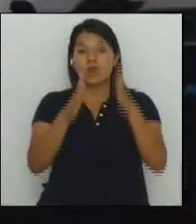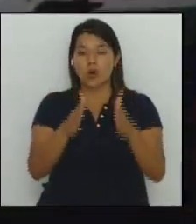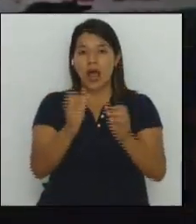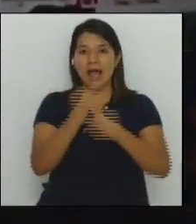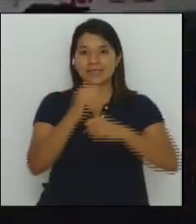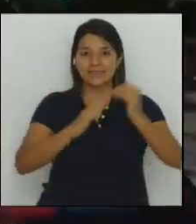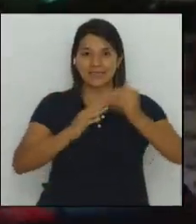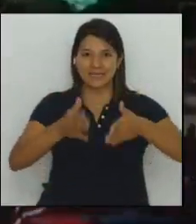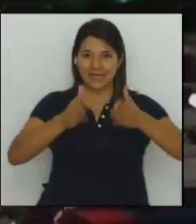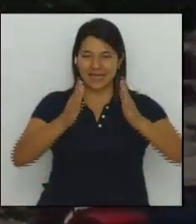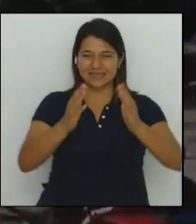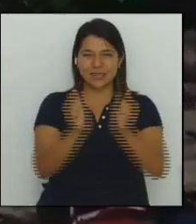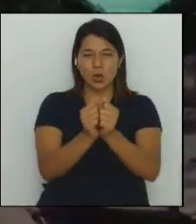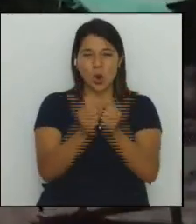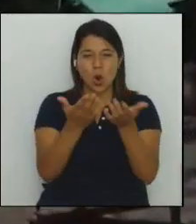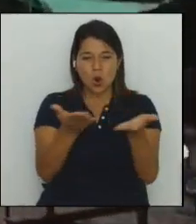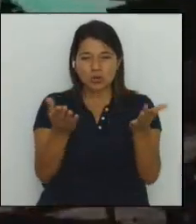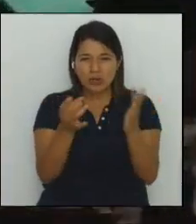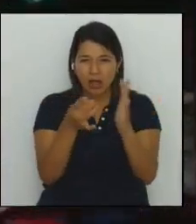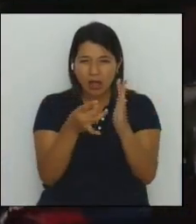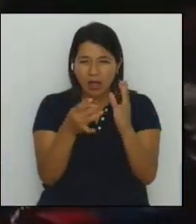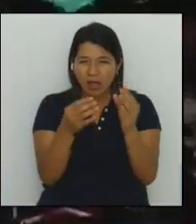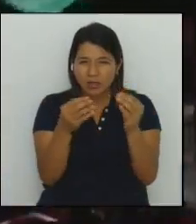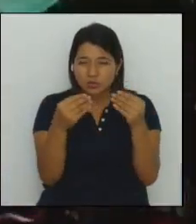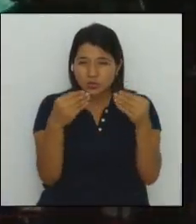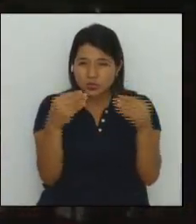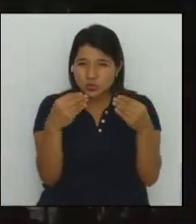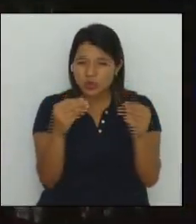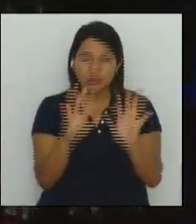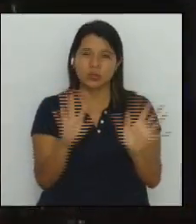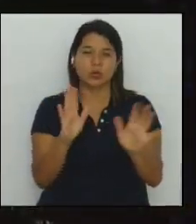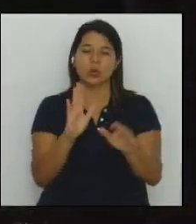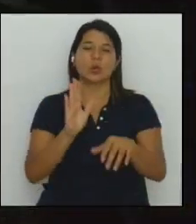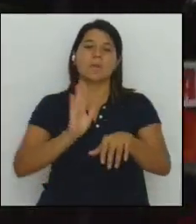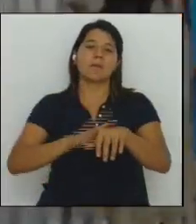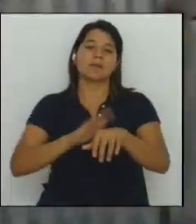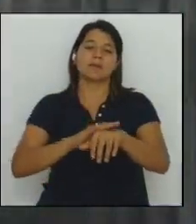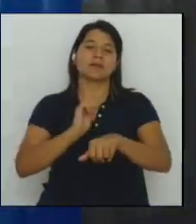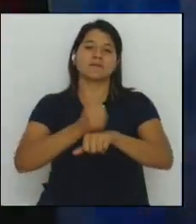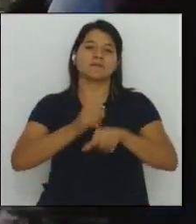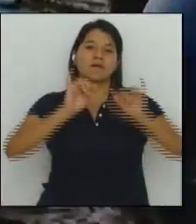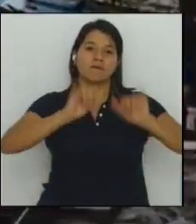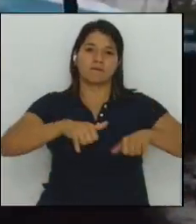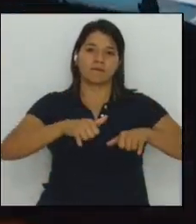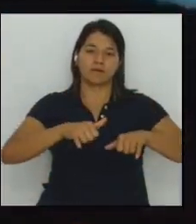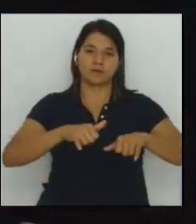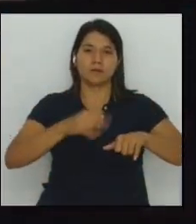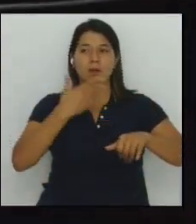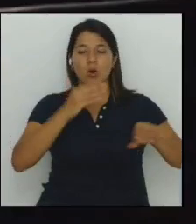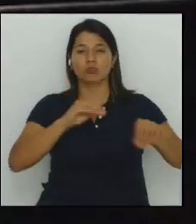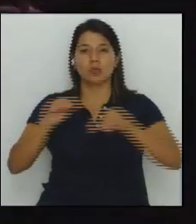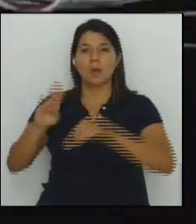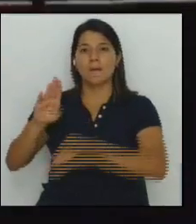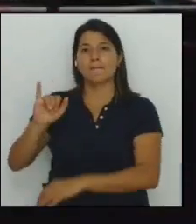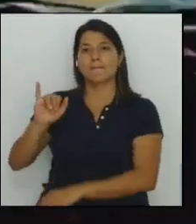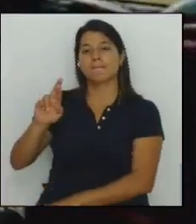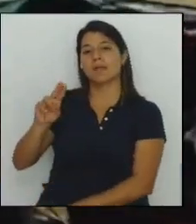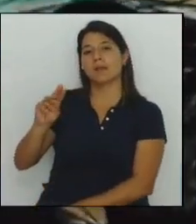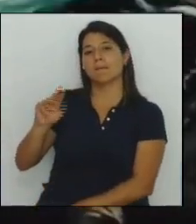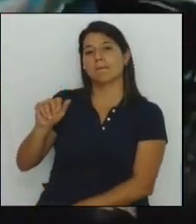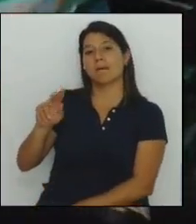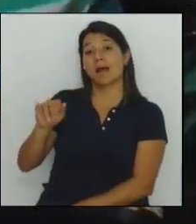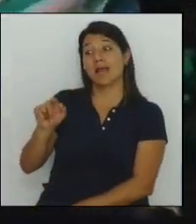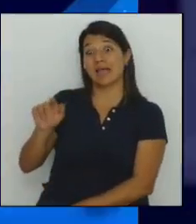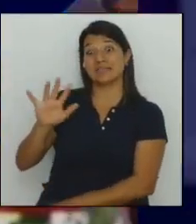que esto les incitara a establecerse permanentemente en lugar de regresar a Birmania, país del que huyeron hace 5 años tras una brutal